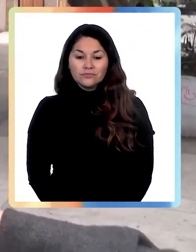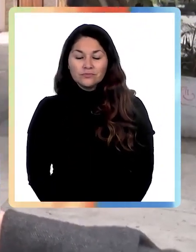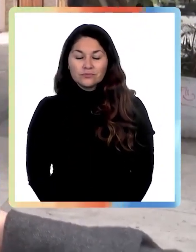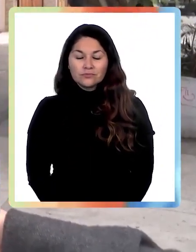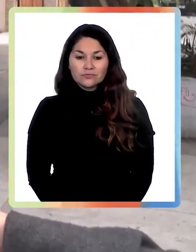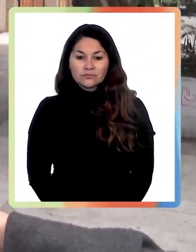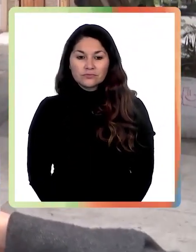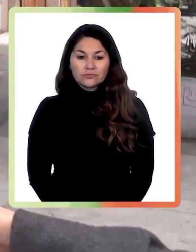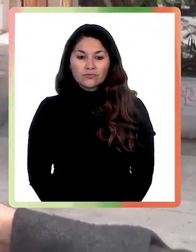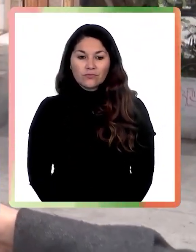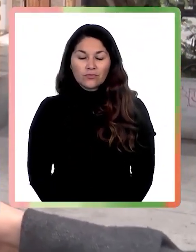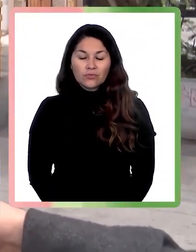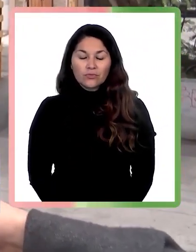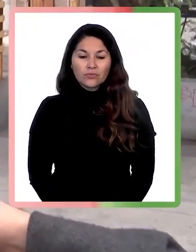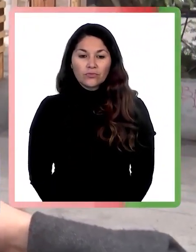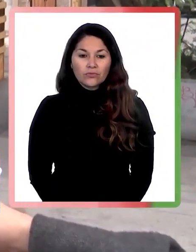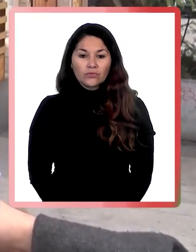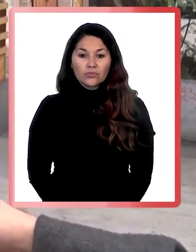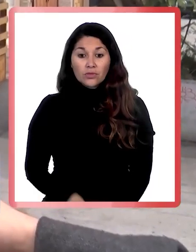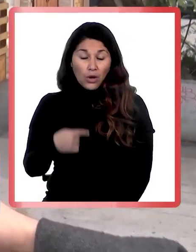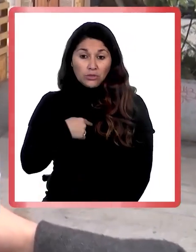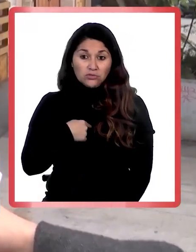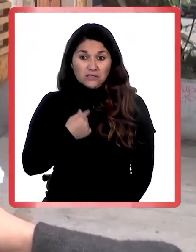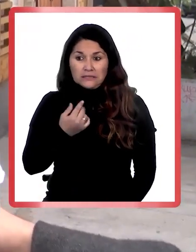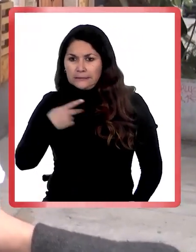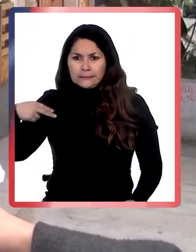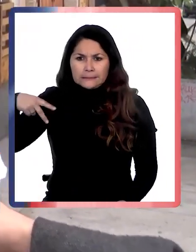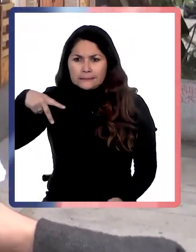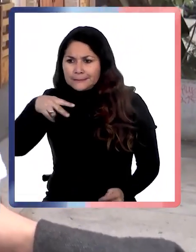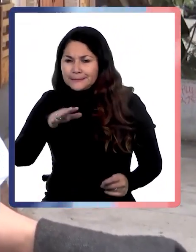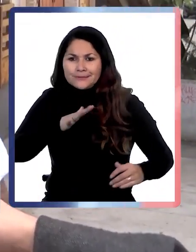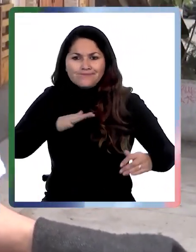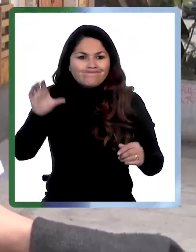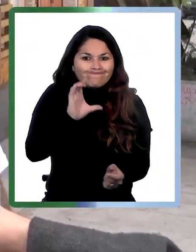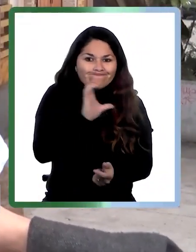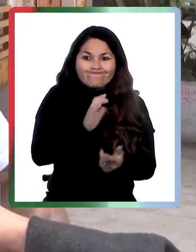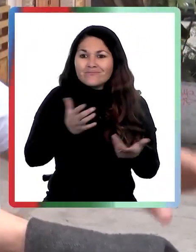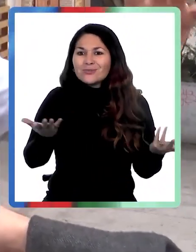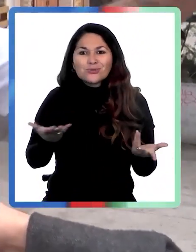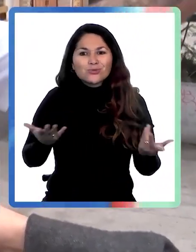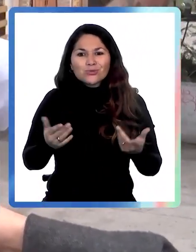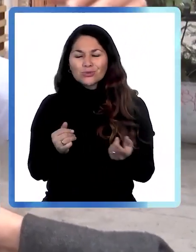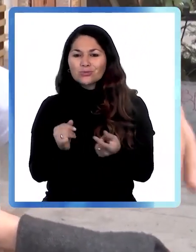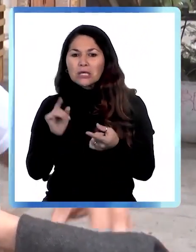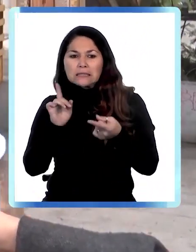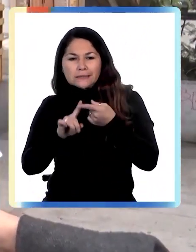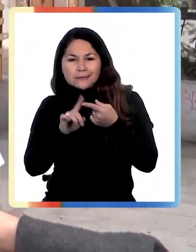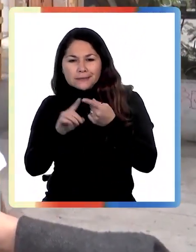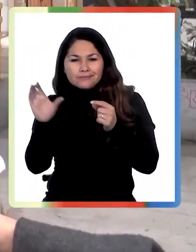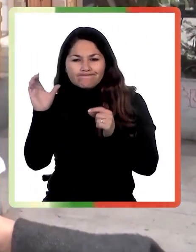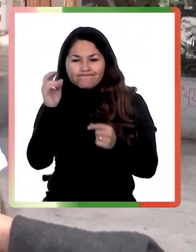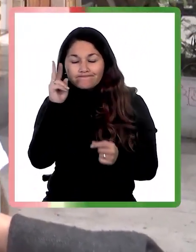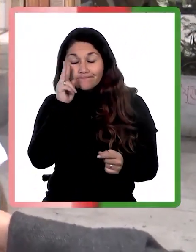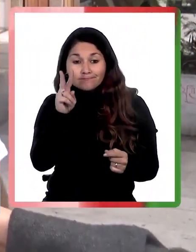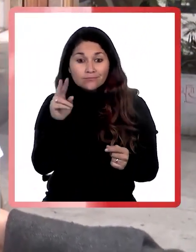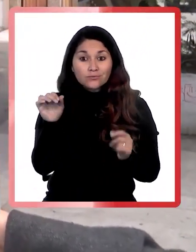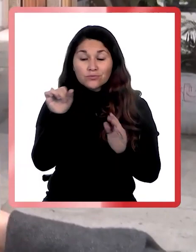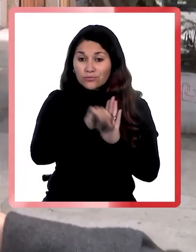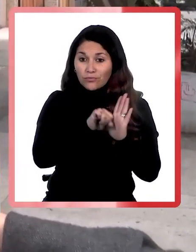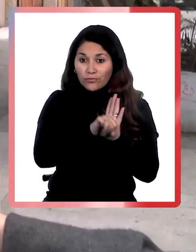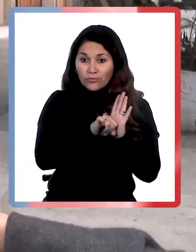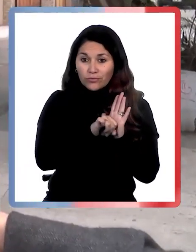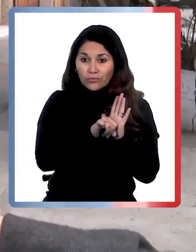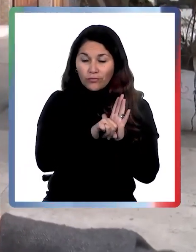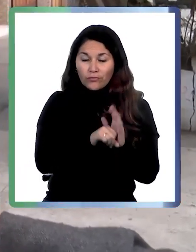este le confirmaron que tenía duchen y yo moviéndome por aquí por allá con familia con amigos que se contactaron gracias a los videos que se han hecho